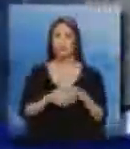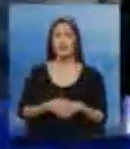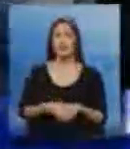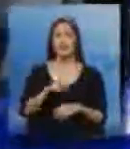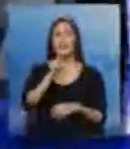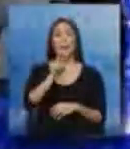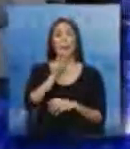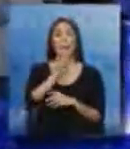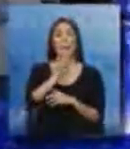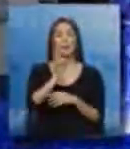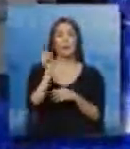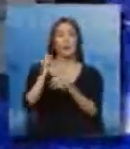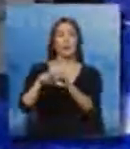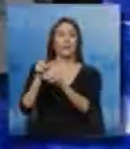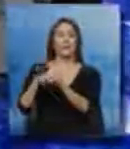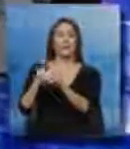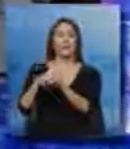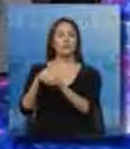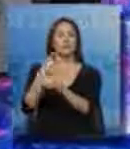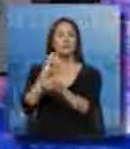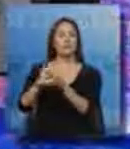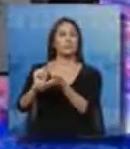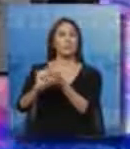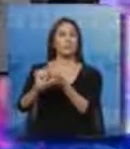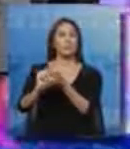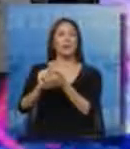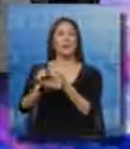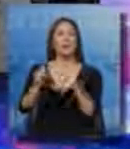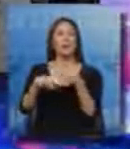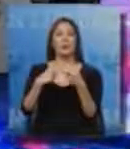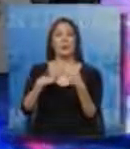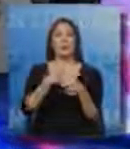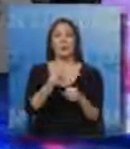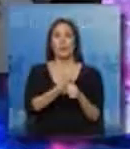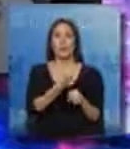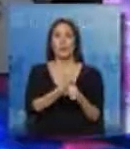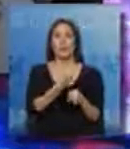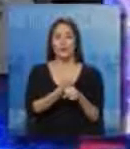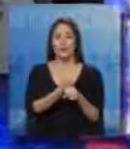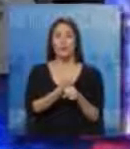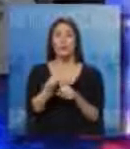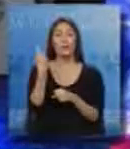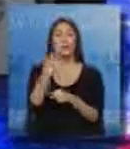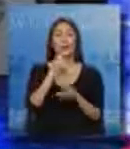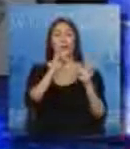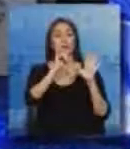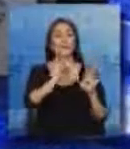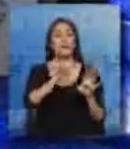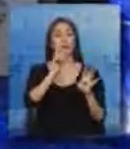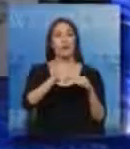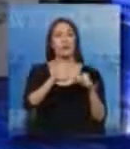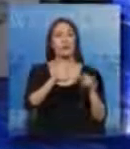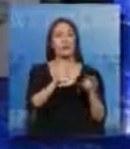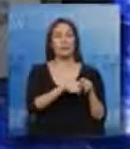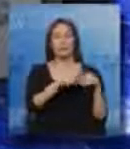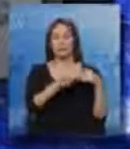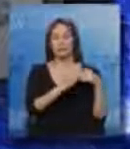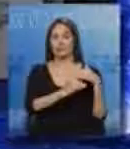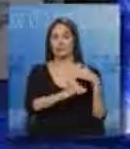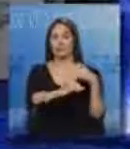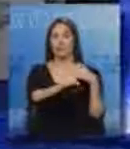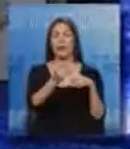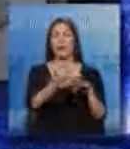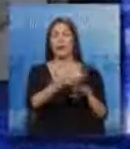24 aportaciones acumuladas y no simultáneas en relación de dependencia. De las cuales al menos seis deberán ser continuas. E inmediatamente